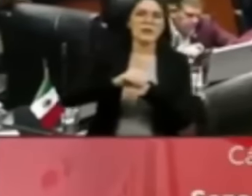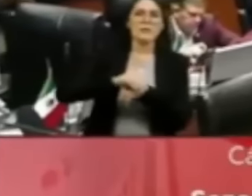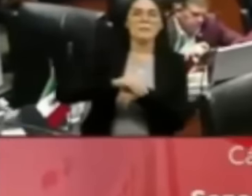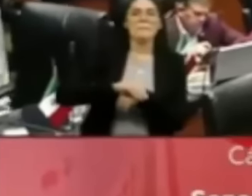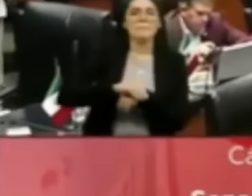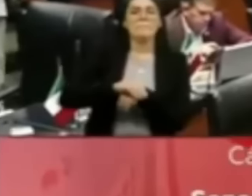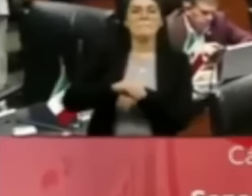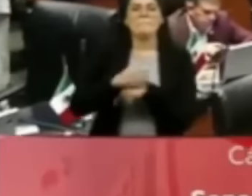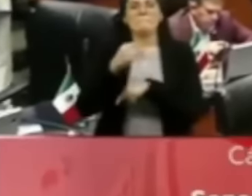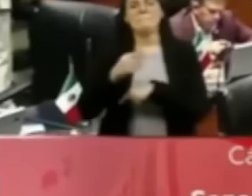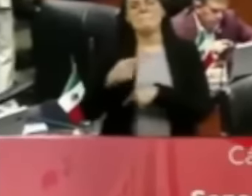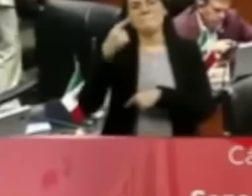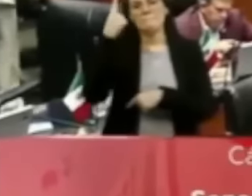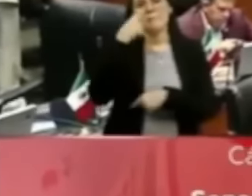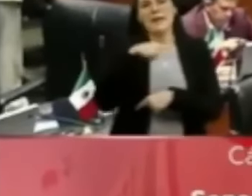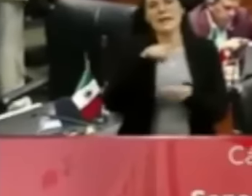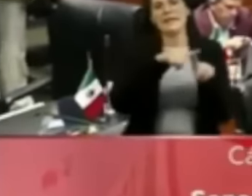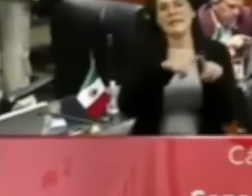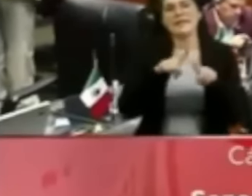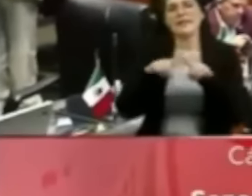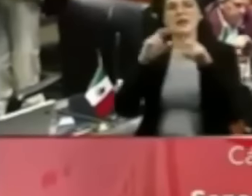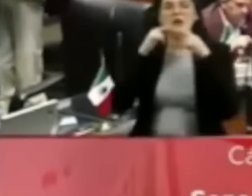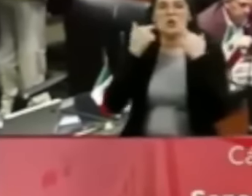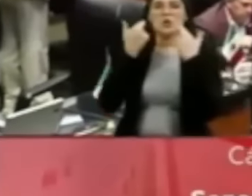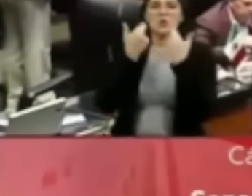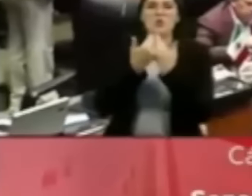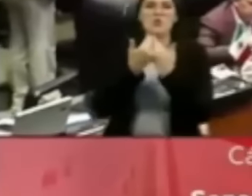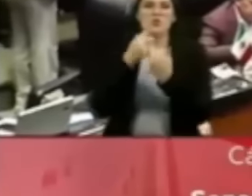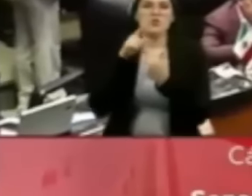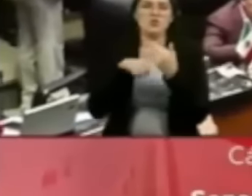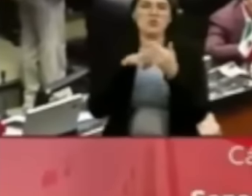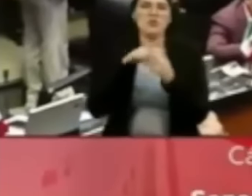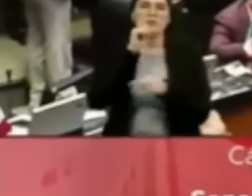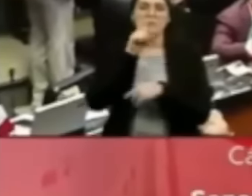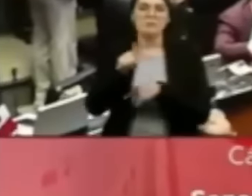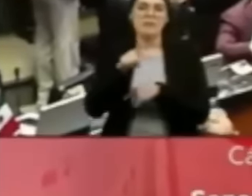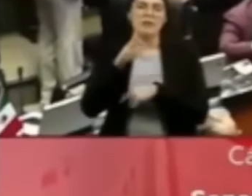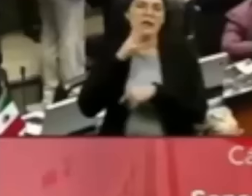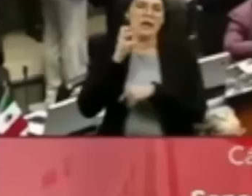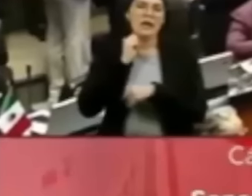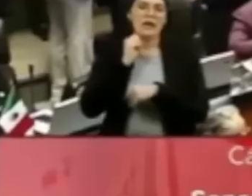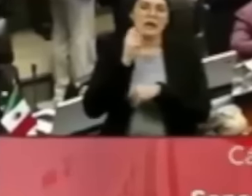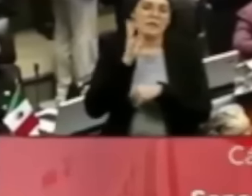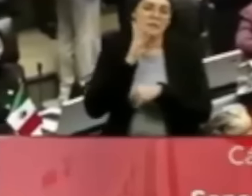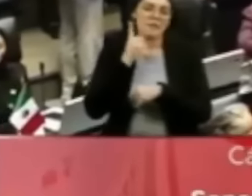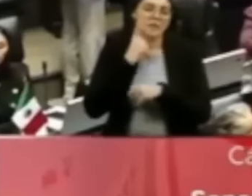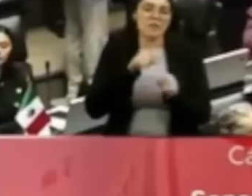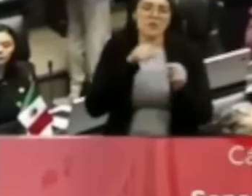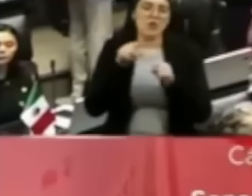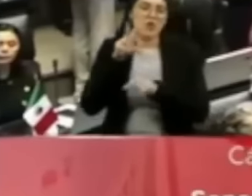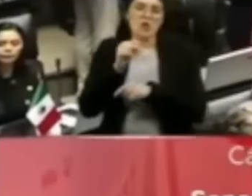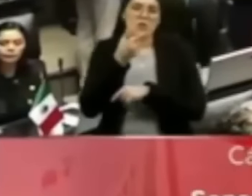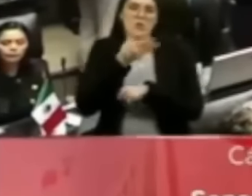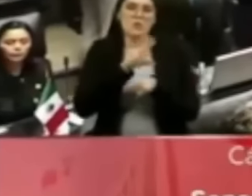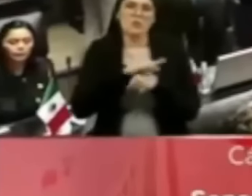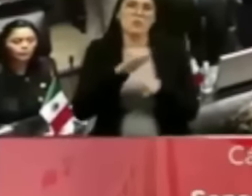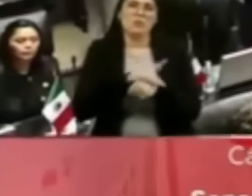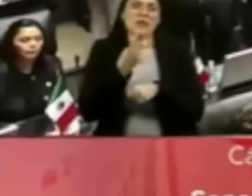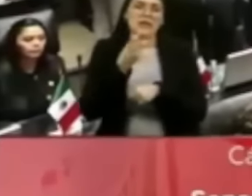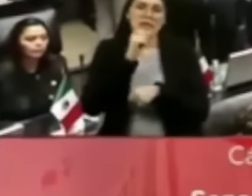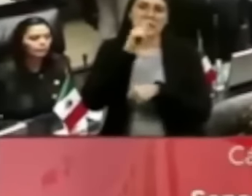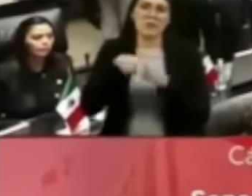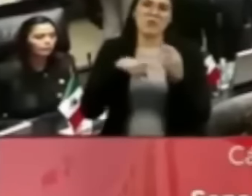no llevar a cabo sesiones ordinarias en el recinto legislativo de San Lázaro, toda vez que todavía el recinto legislativo